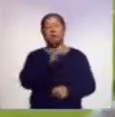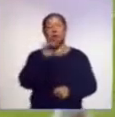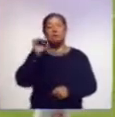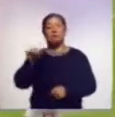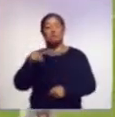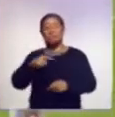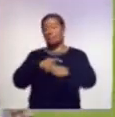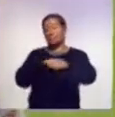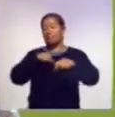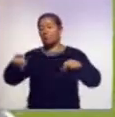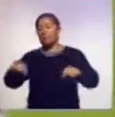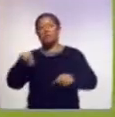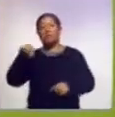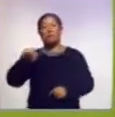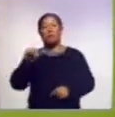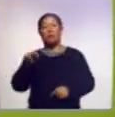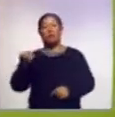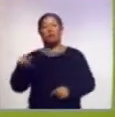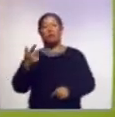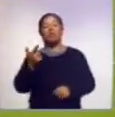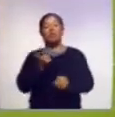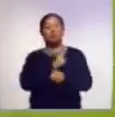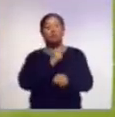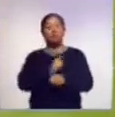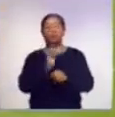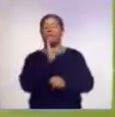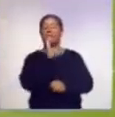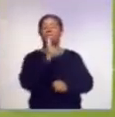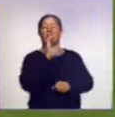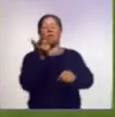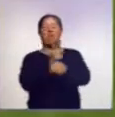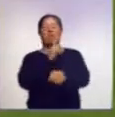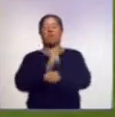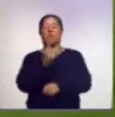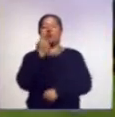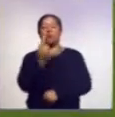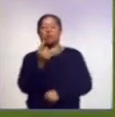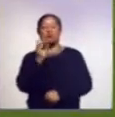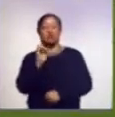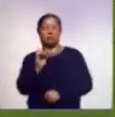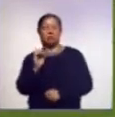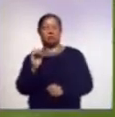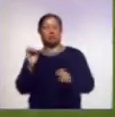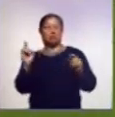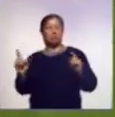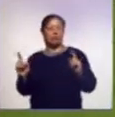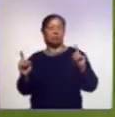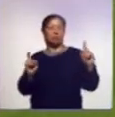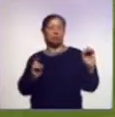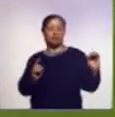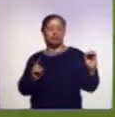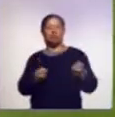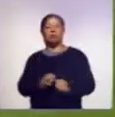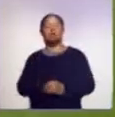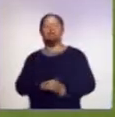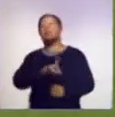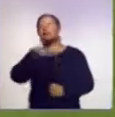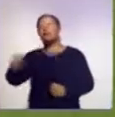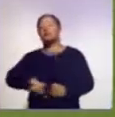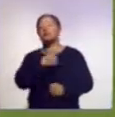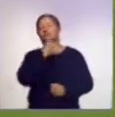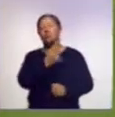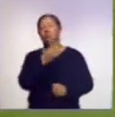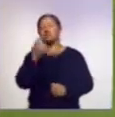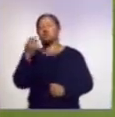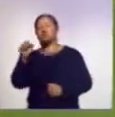Nahum Gómez, quien controló de pecho y remató frente al portero para el 1-0. La inspiración del dorsal 10 continuó. Minuto 69,